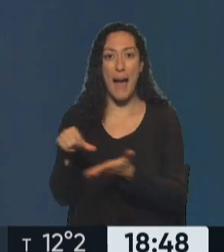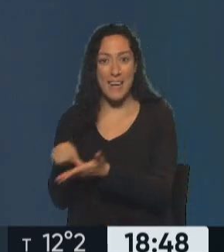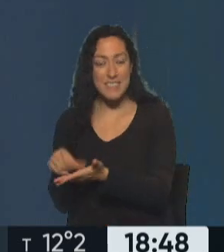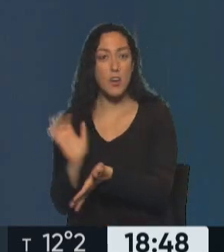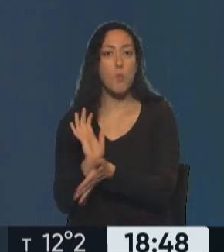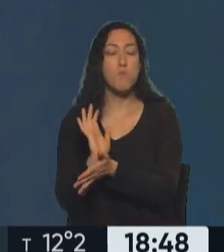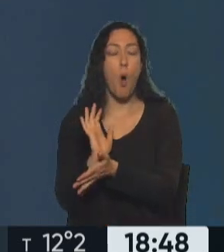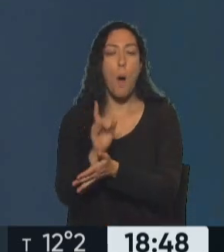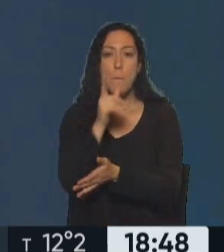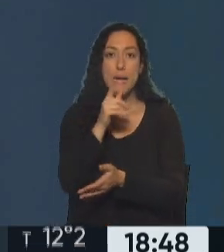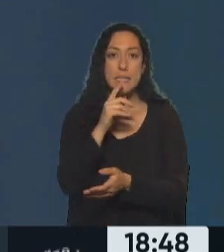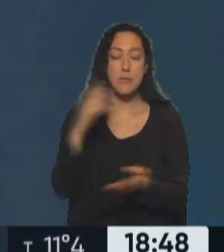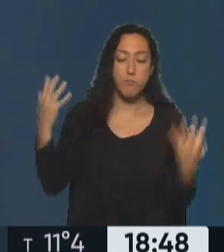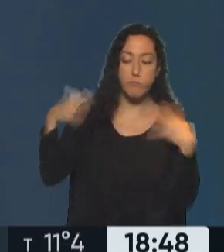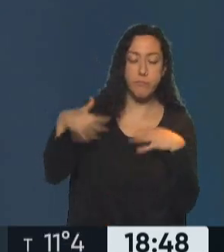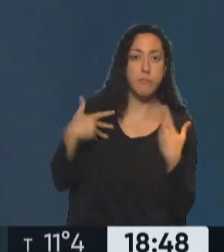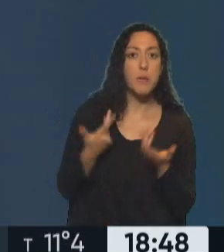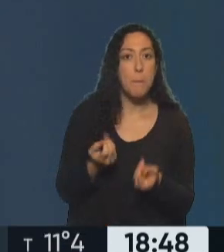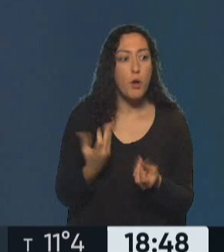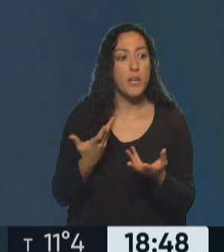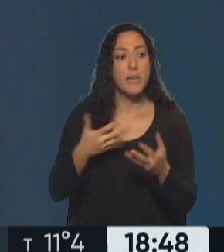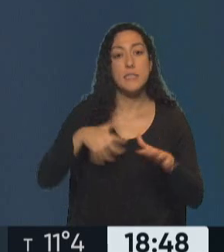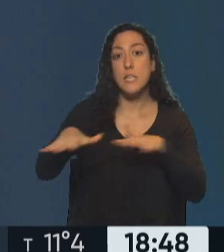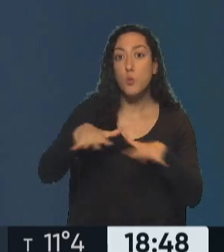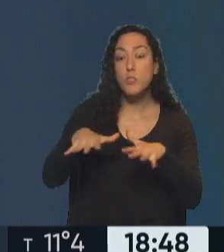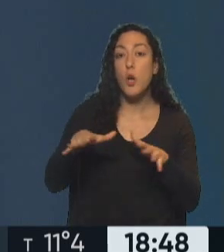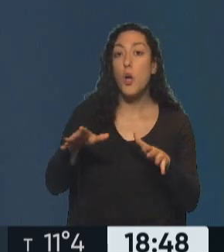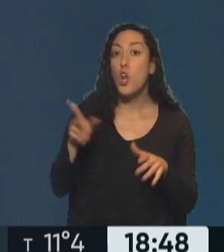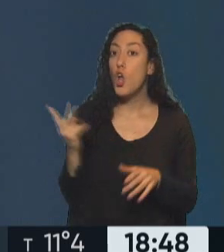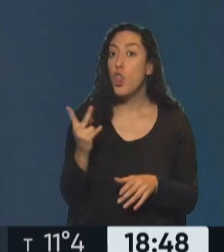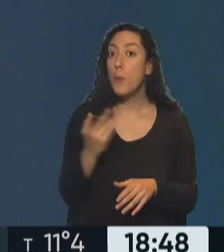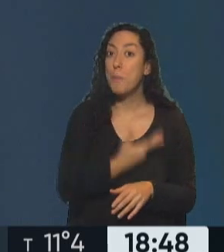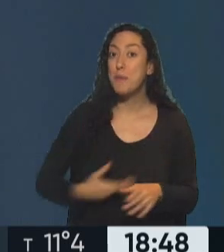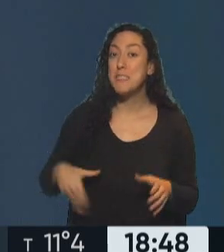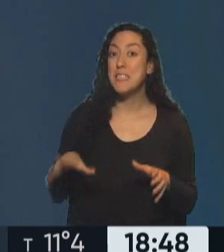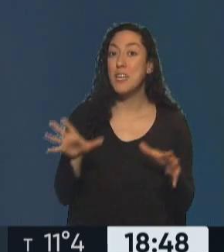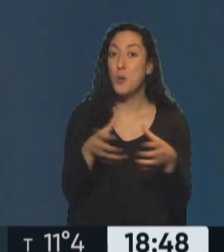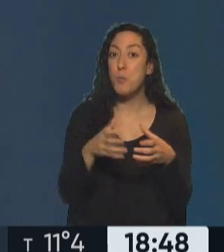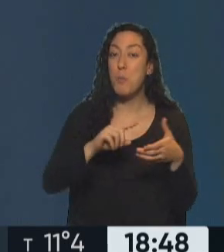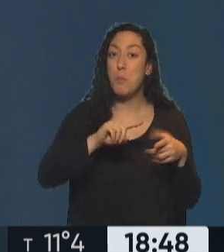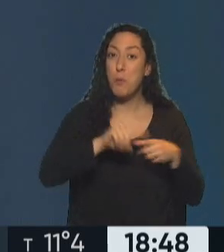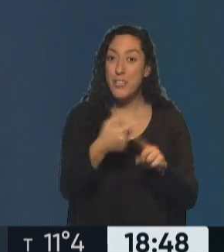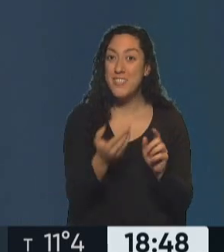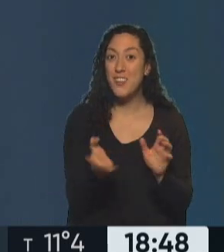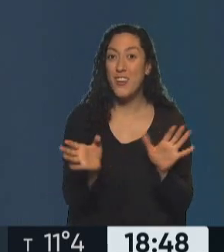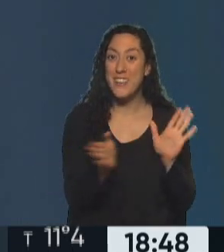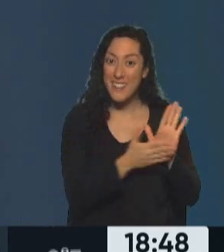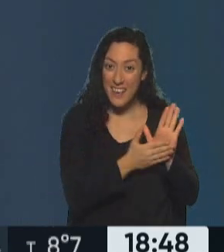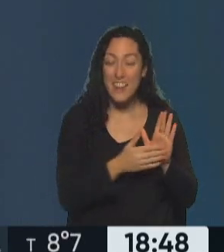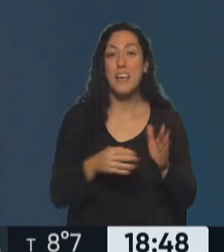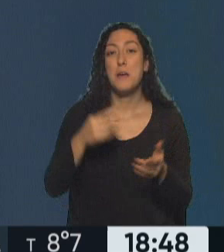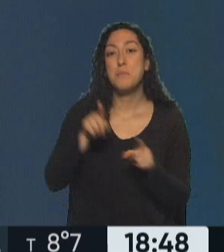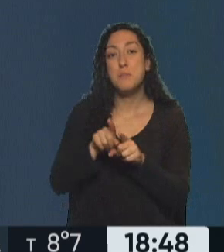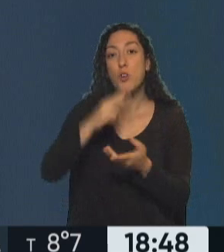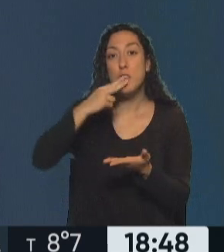foco, si se quiere, porque en las dos situaciones, presidentes de izquierda, de hecho, como lo planteaba Boric, hablaba de la reforma tributaria y esto nos